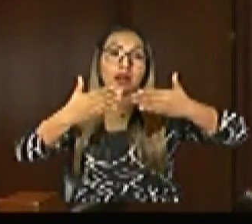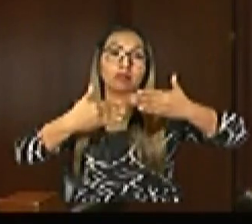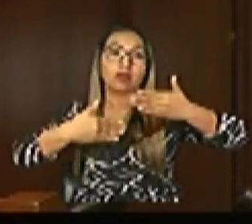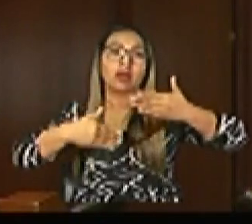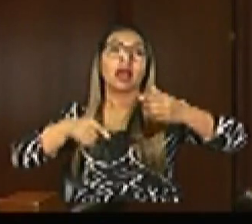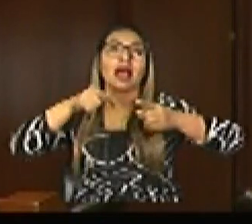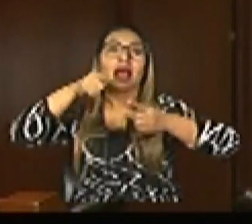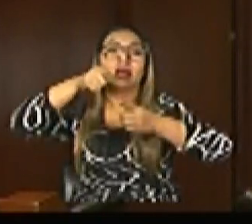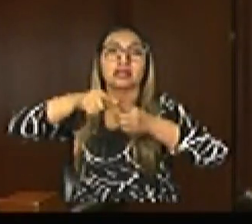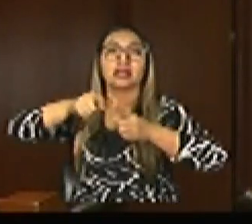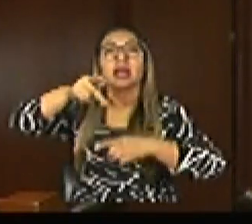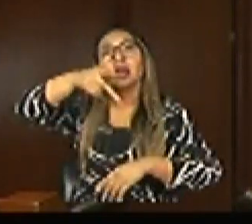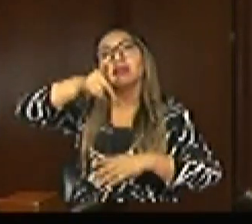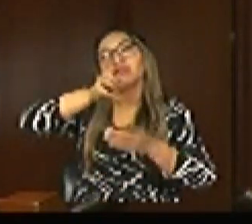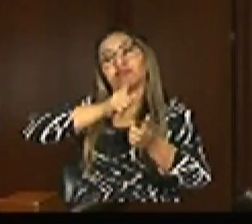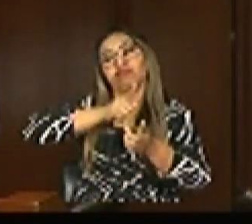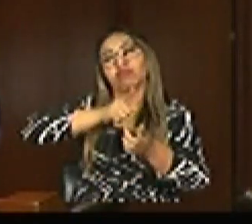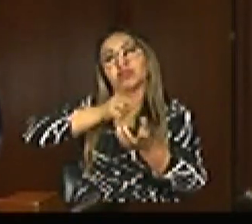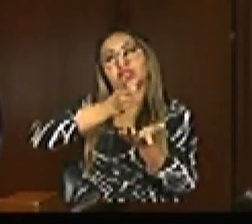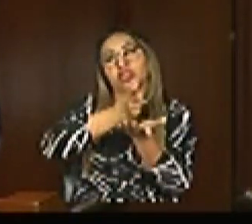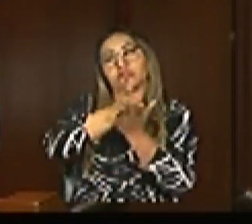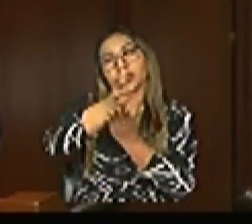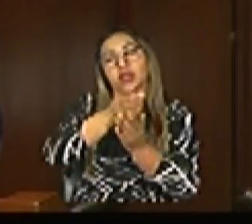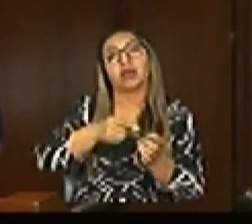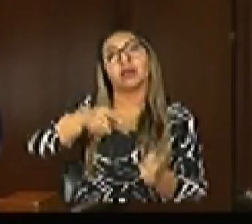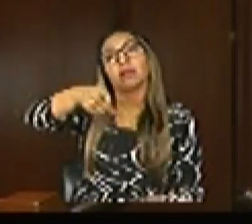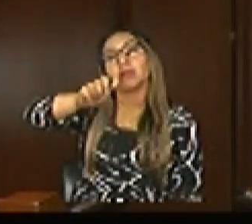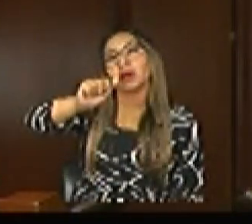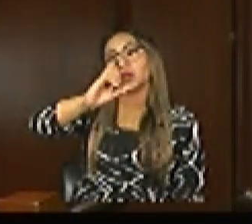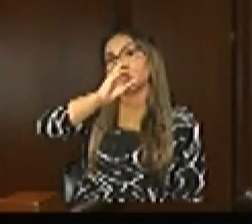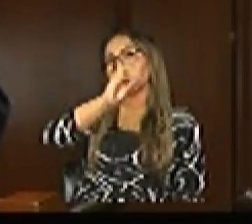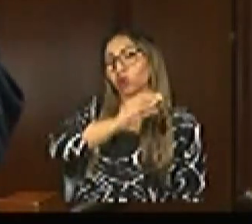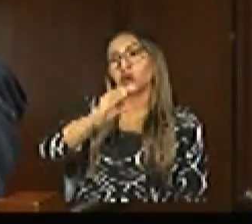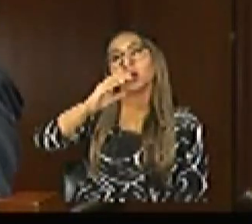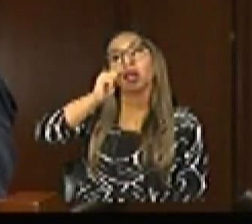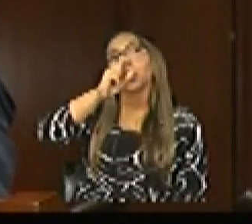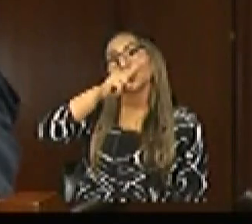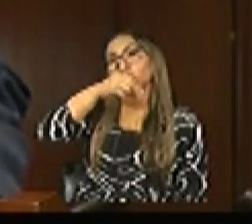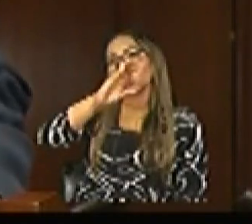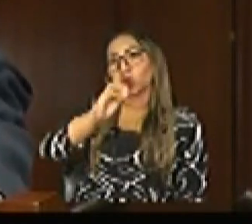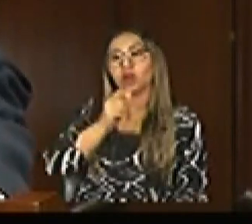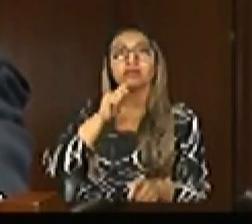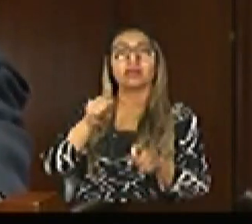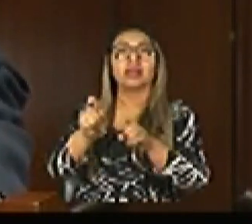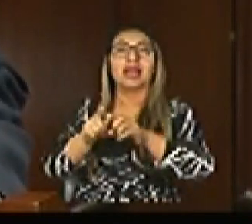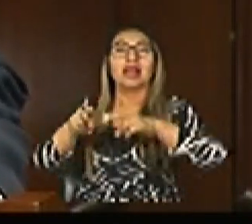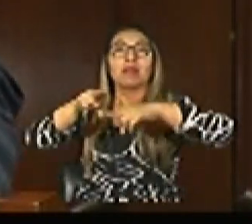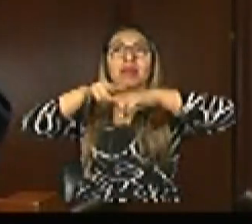Paso Canoas. Y el teleférico o metro cable en San Miguelito.